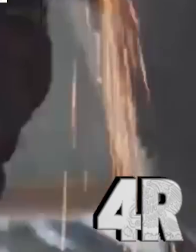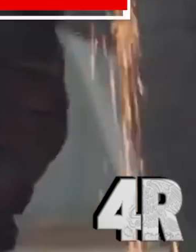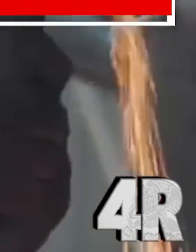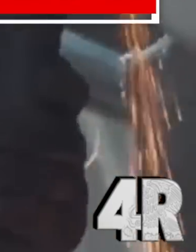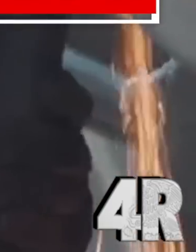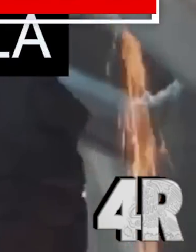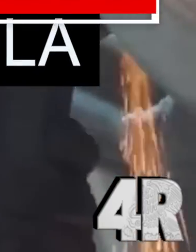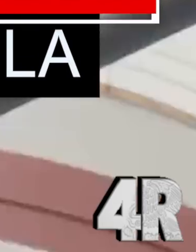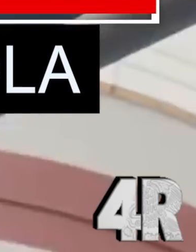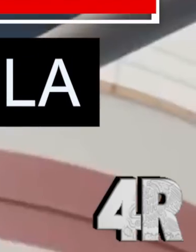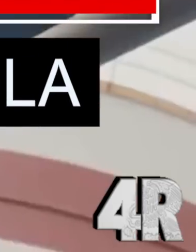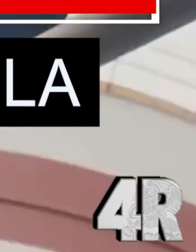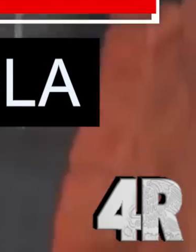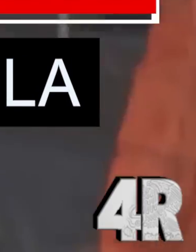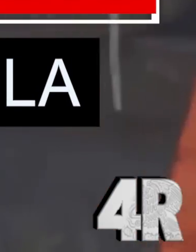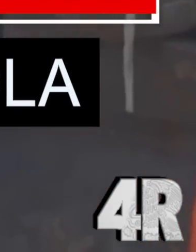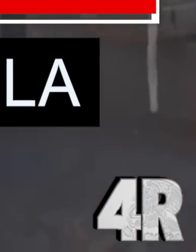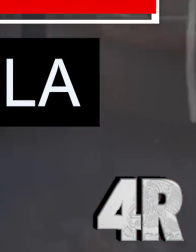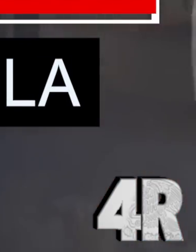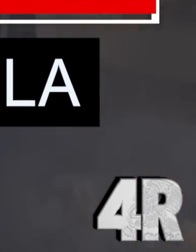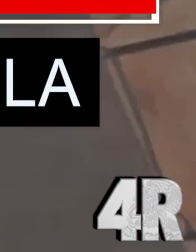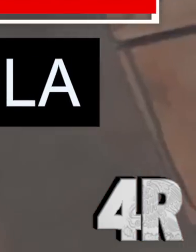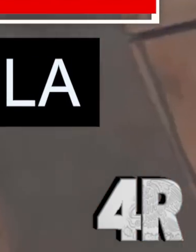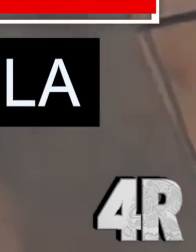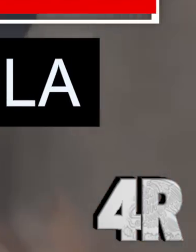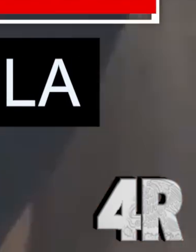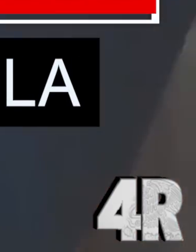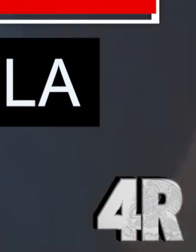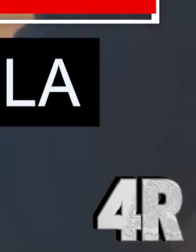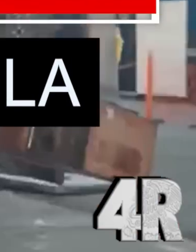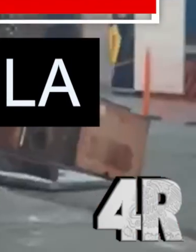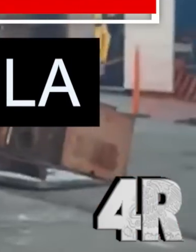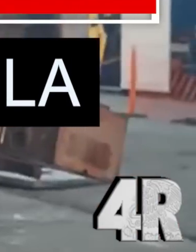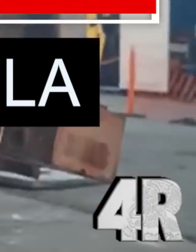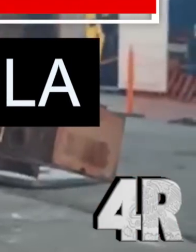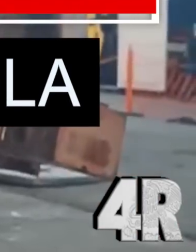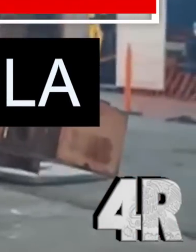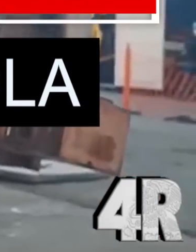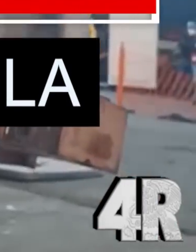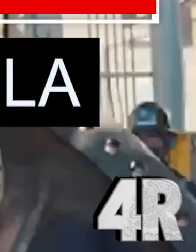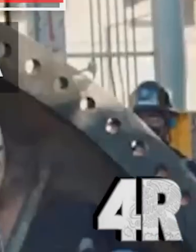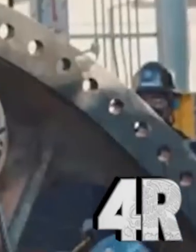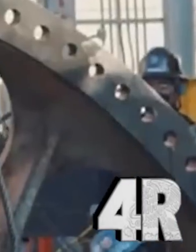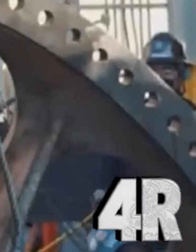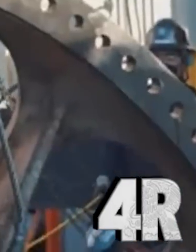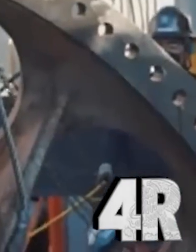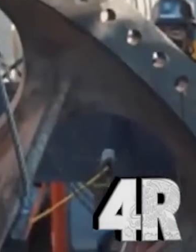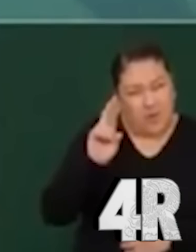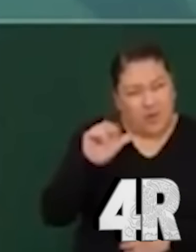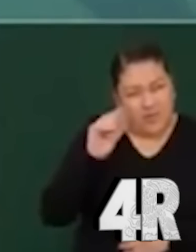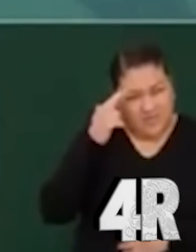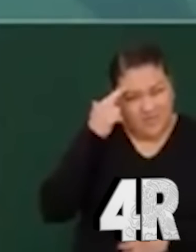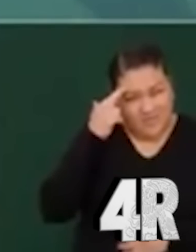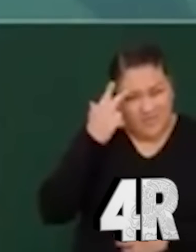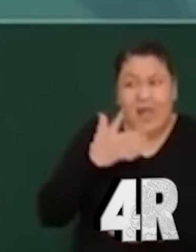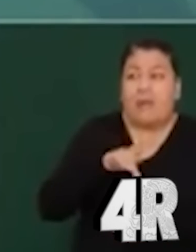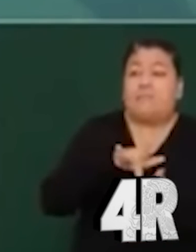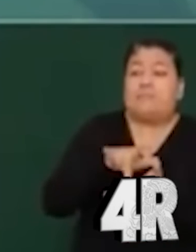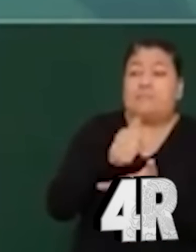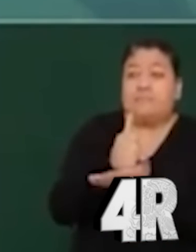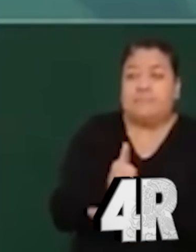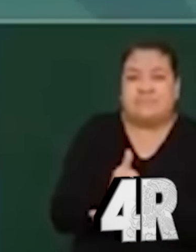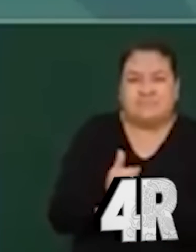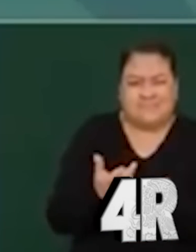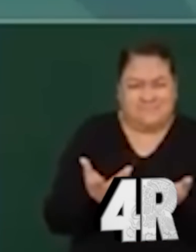de 4,000 millones de pesos a esta empresa dentro de este proceso de arbitraje internacional que se abrió desde el